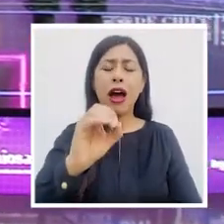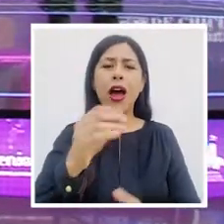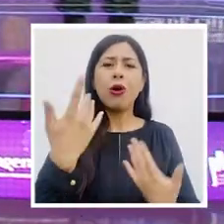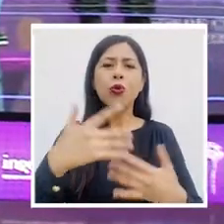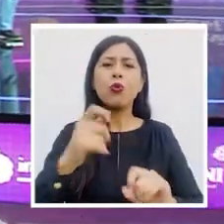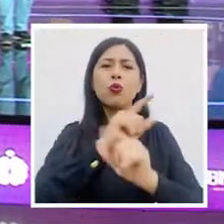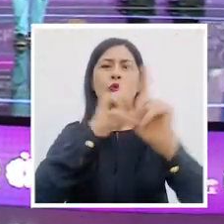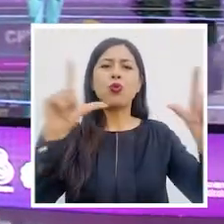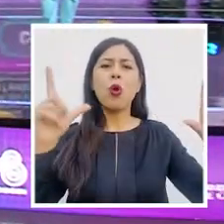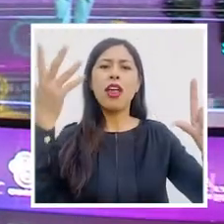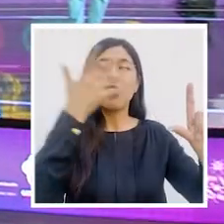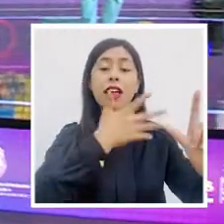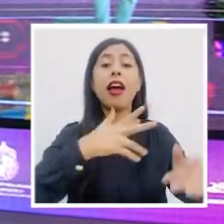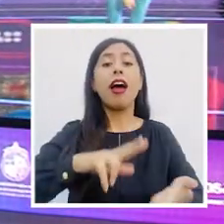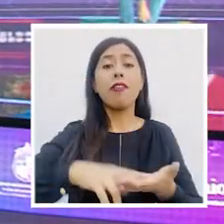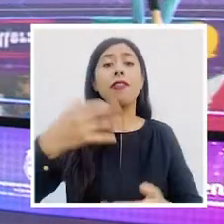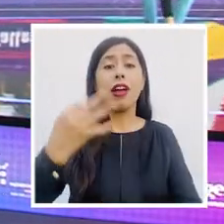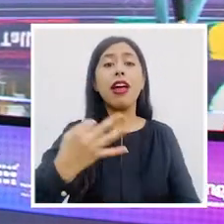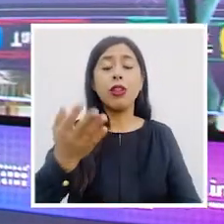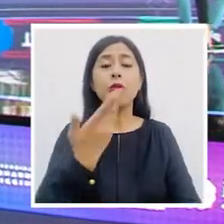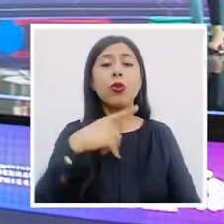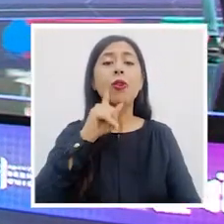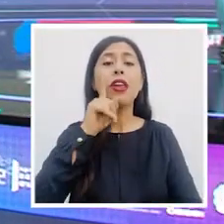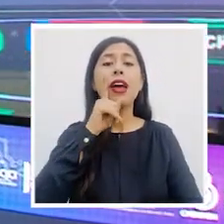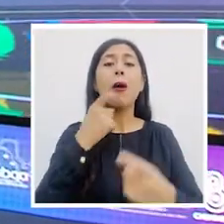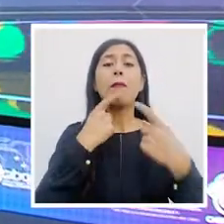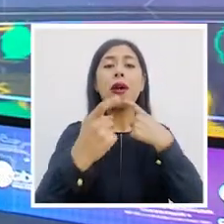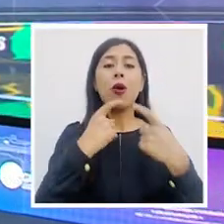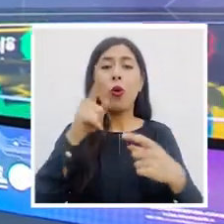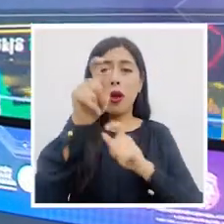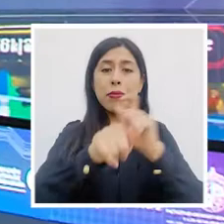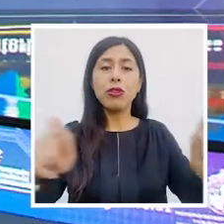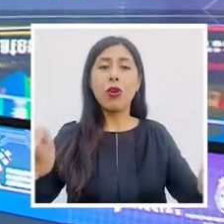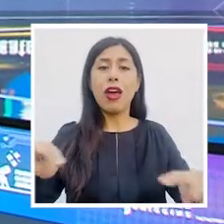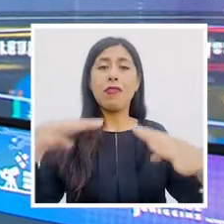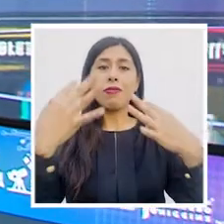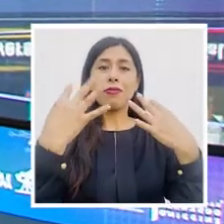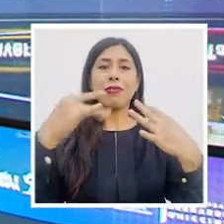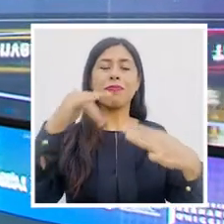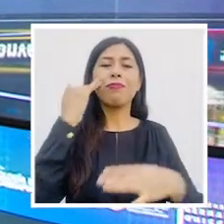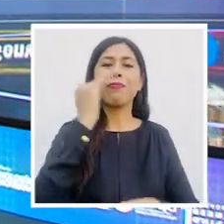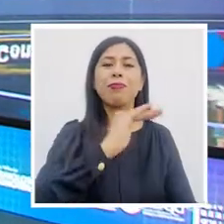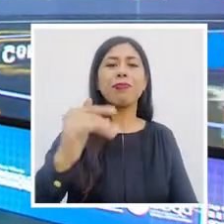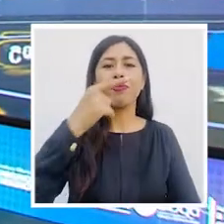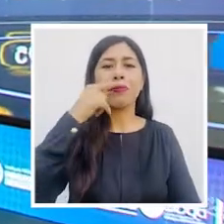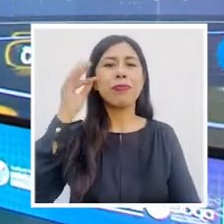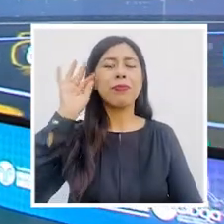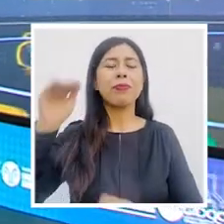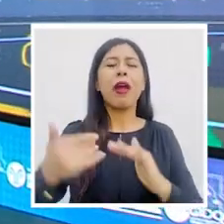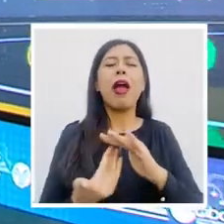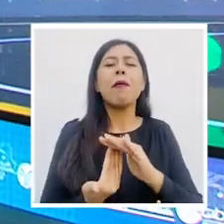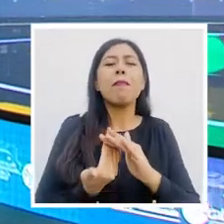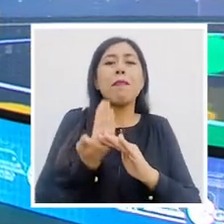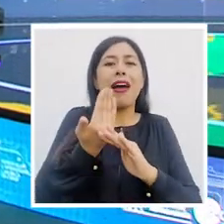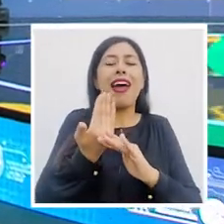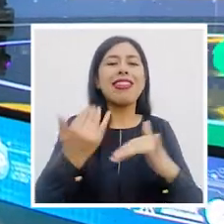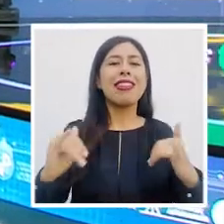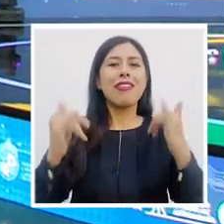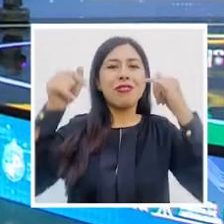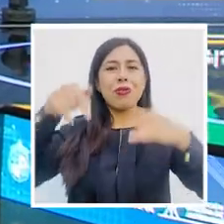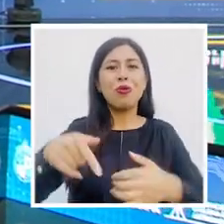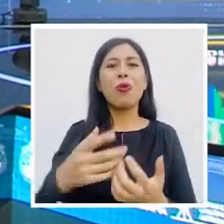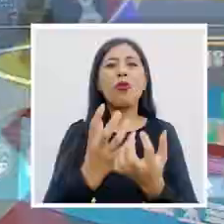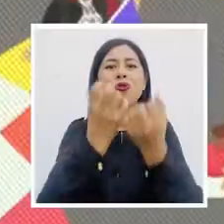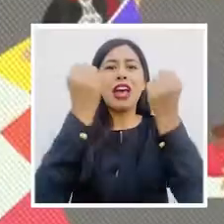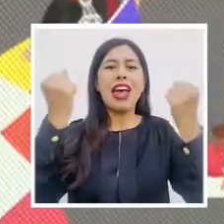la charla del Sol Negro. Y efectivamente tenemos algunas preguntas de la gente que está viéndonos en directo hasta ahora, los niños y niñas que están disfrutando de esta hora de la mañana de este Festival de